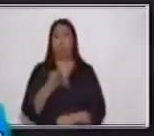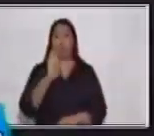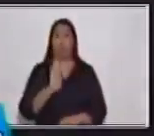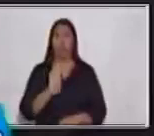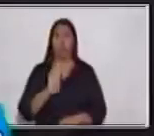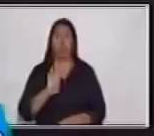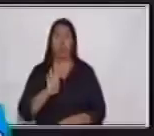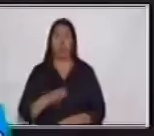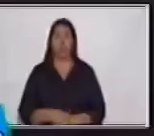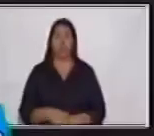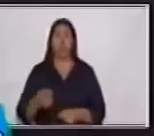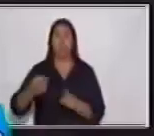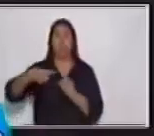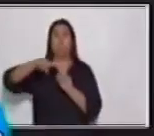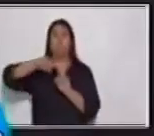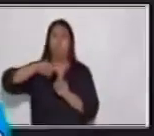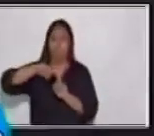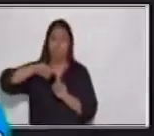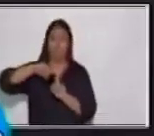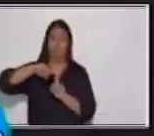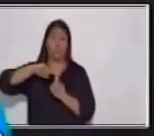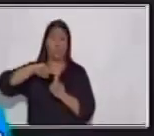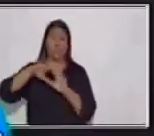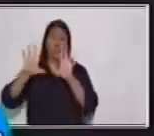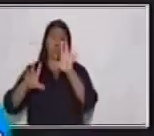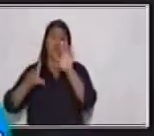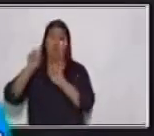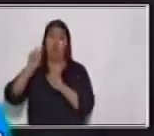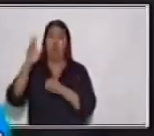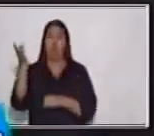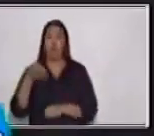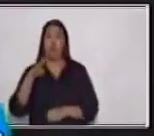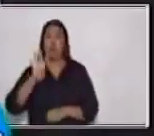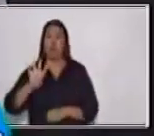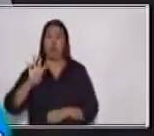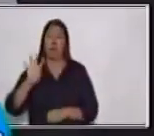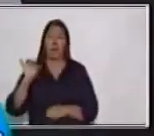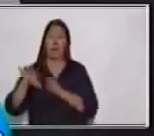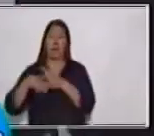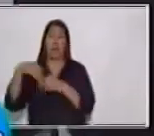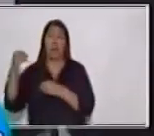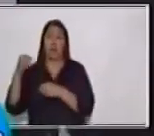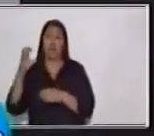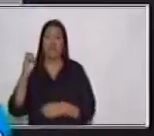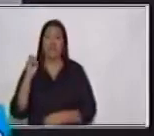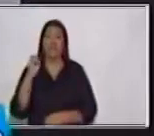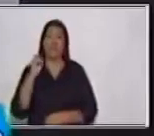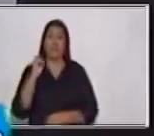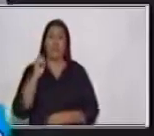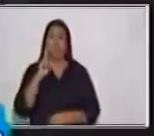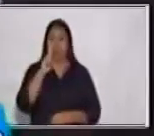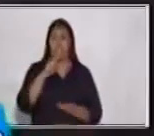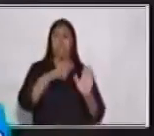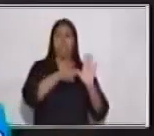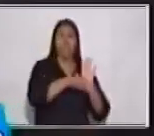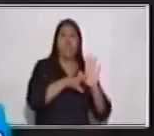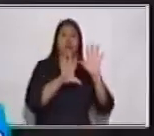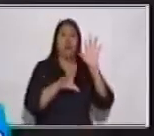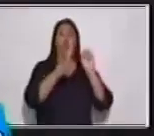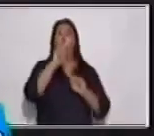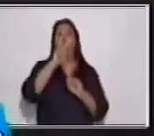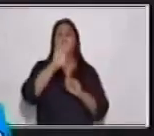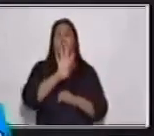cuartos más 11 cuartos igual a 0. Y menos 11 cuartos más 11 cuartos